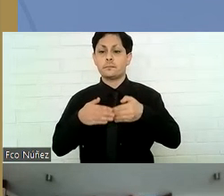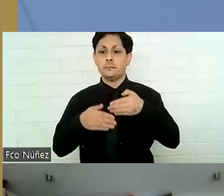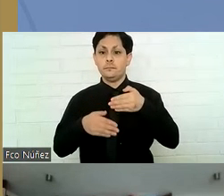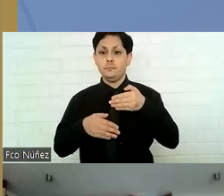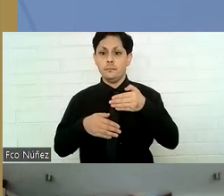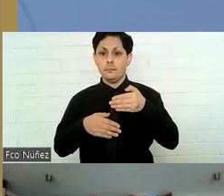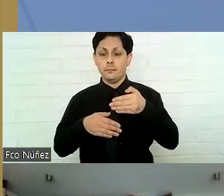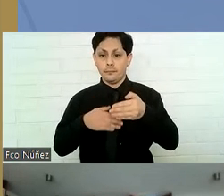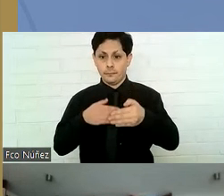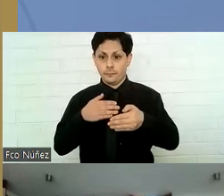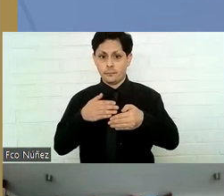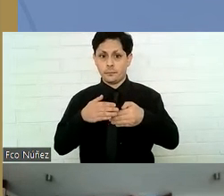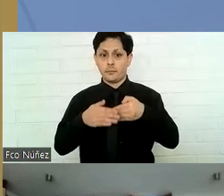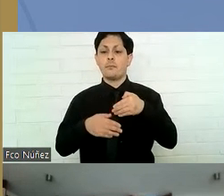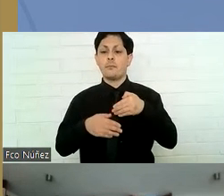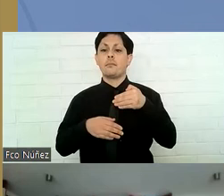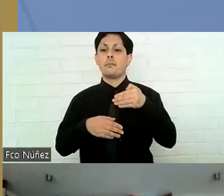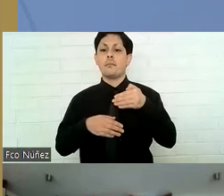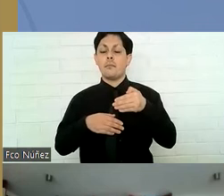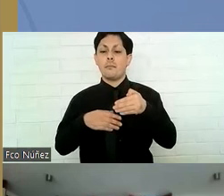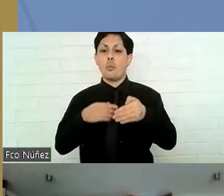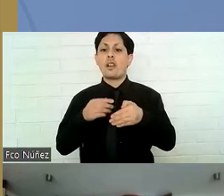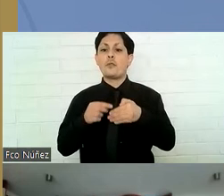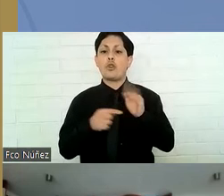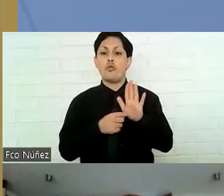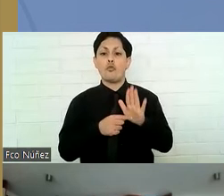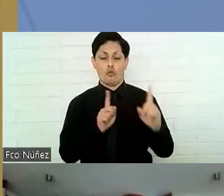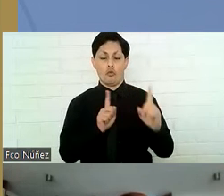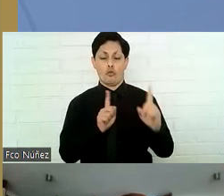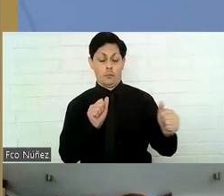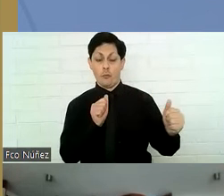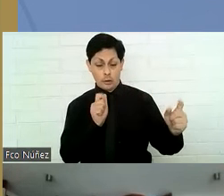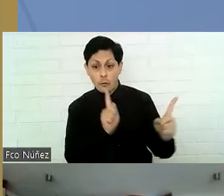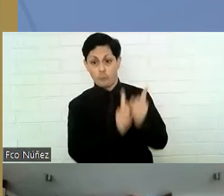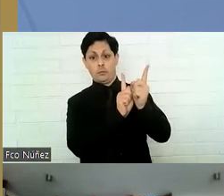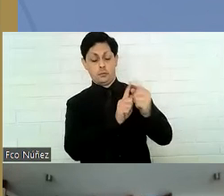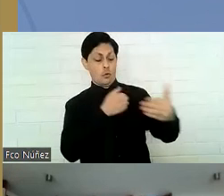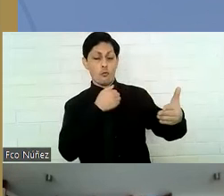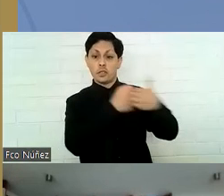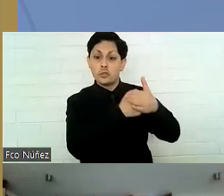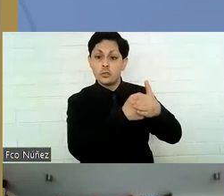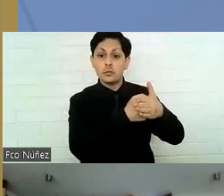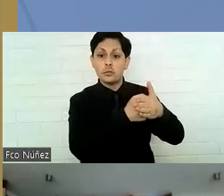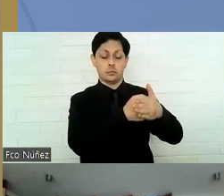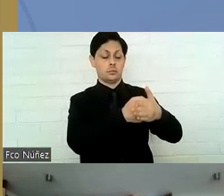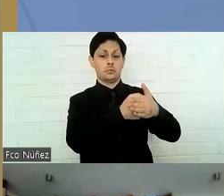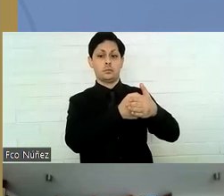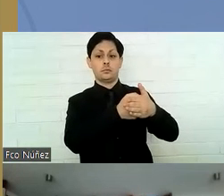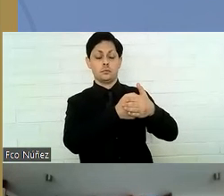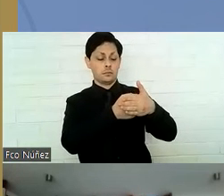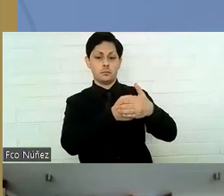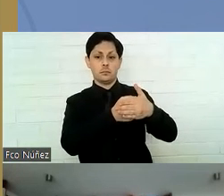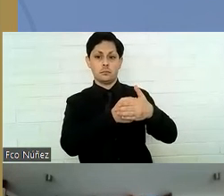un binarismo, porque es una confrontación y oposición. Por ejemplo, se habla